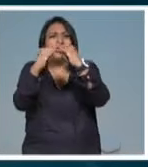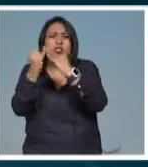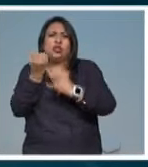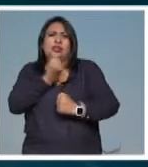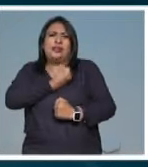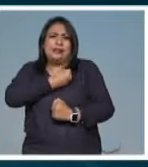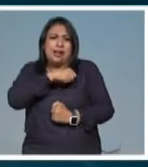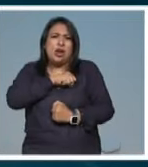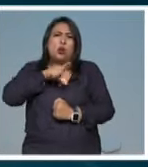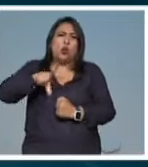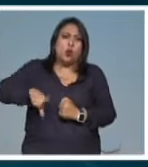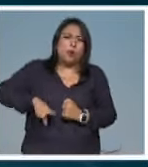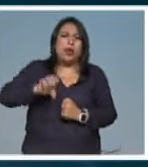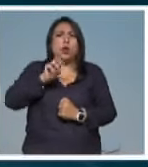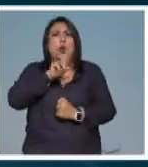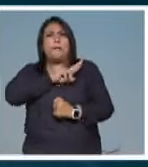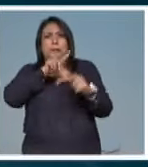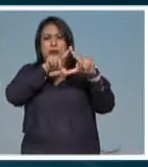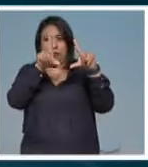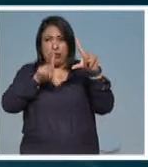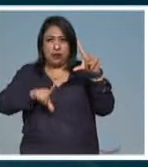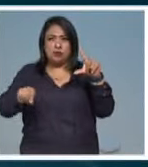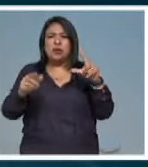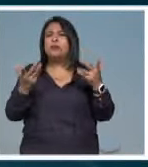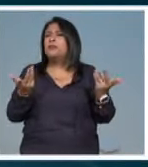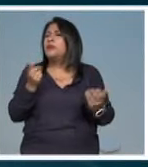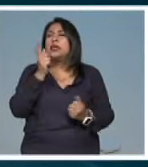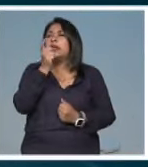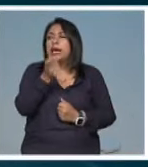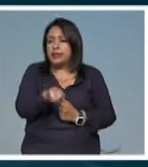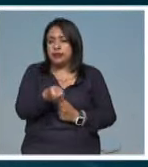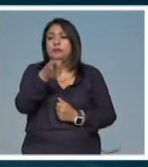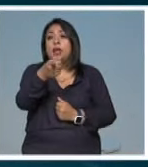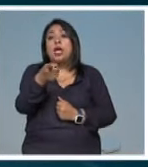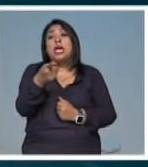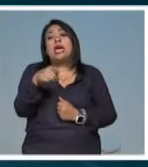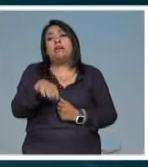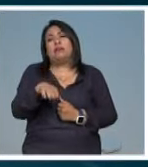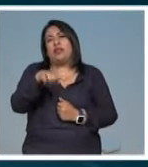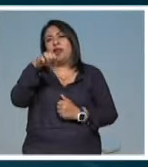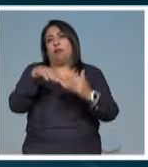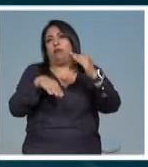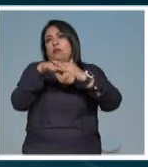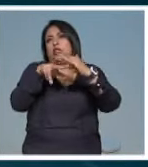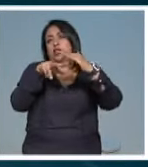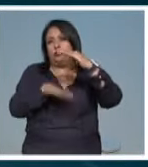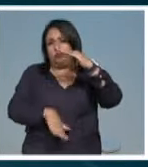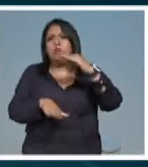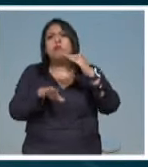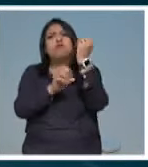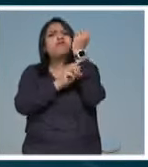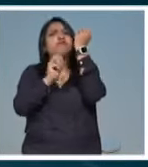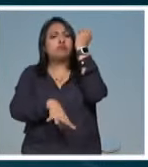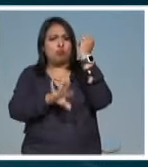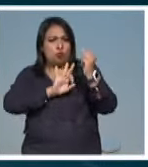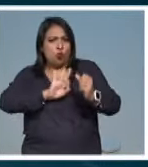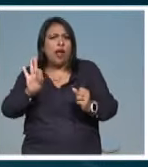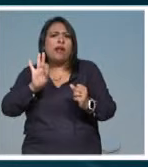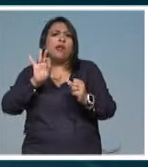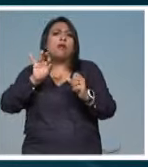salud públicas y privadas del país. ¿Qué significa? Que las menores de edad en México pueden abortar en caso de